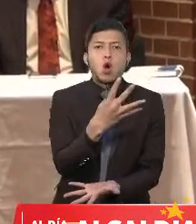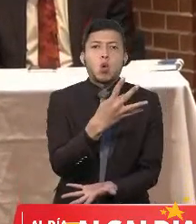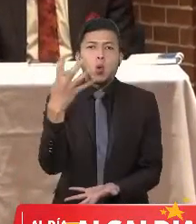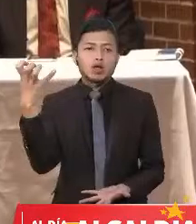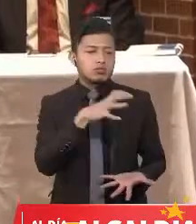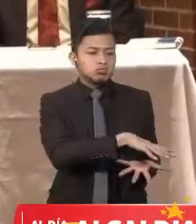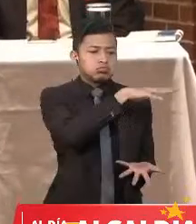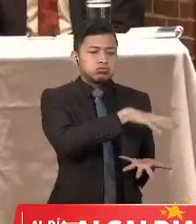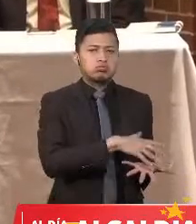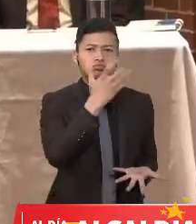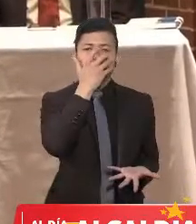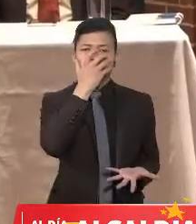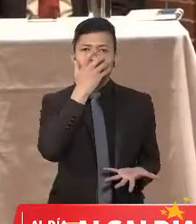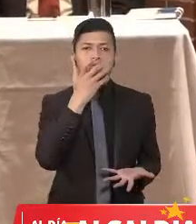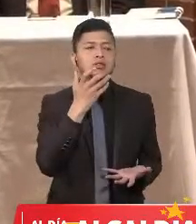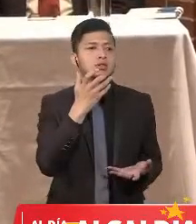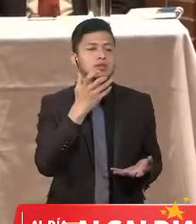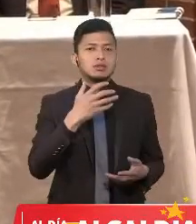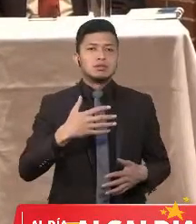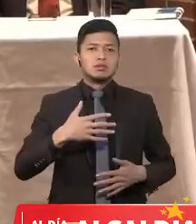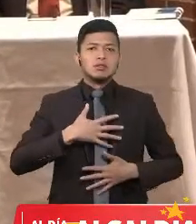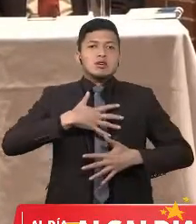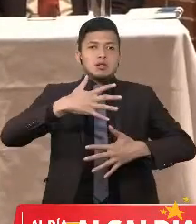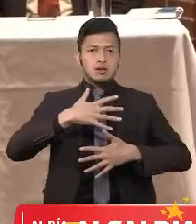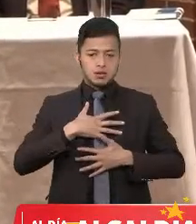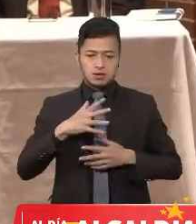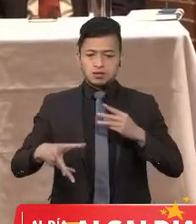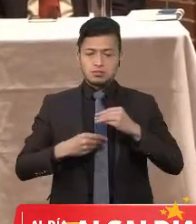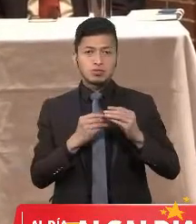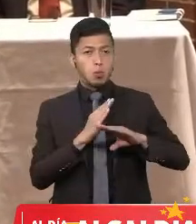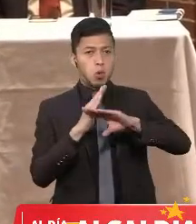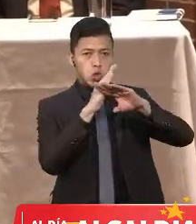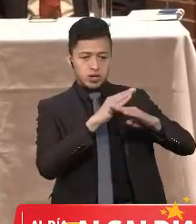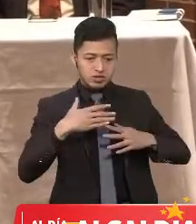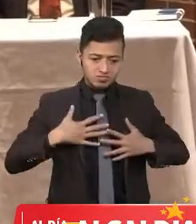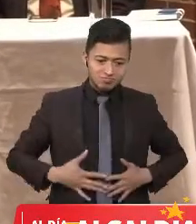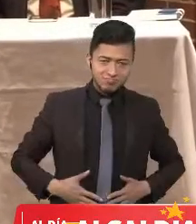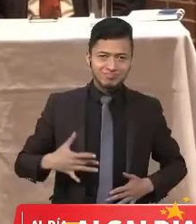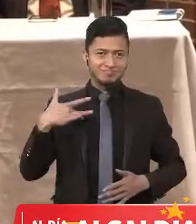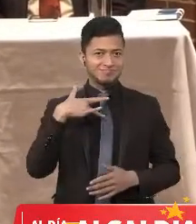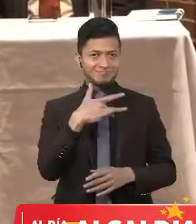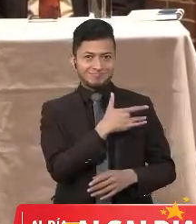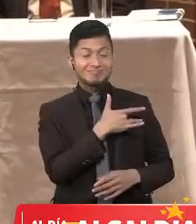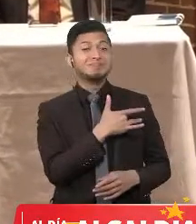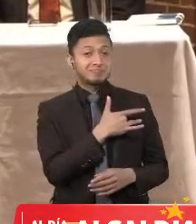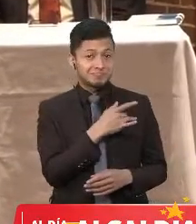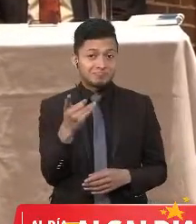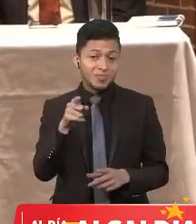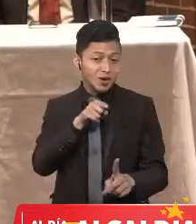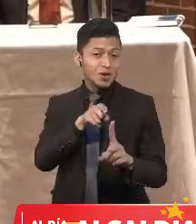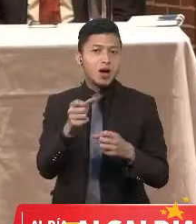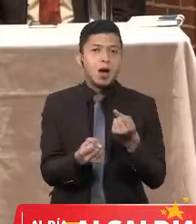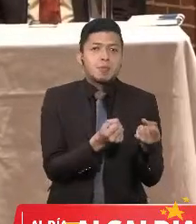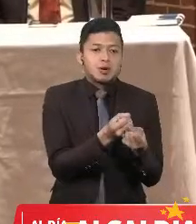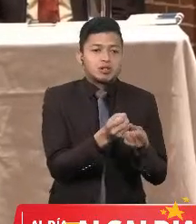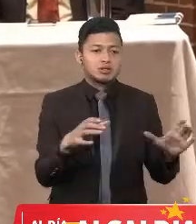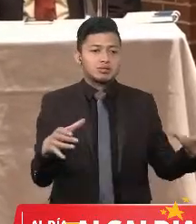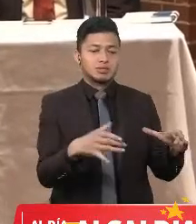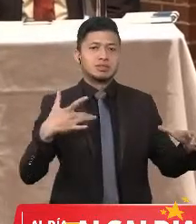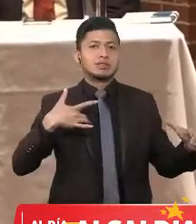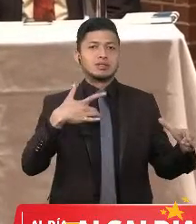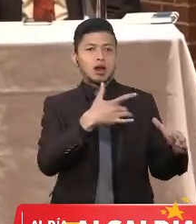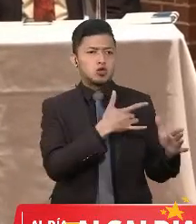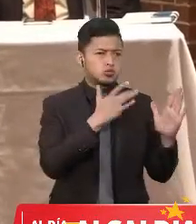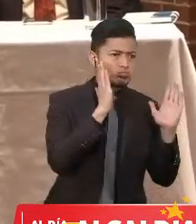mecánica portátil y elementos de protección personal con el fin de apoyar el sector salud en sus labores diarias en medio de la